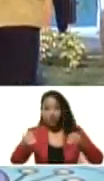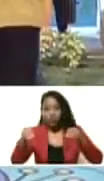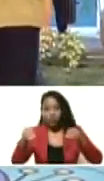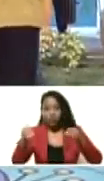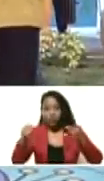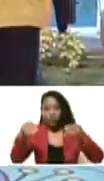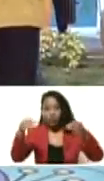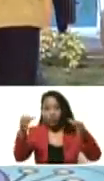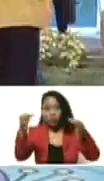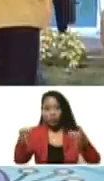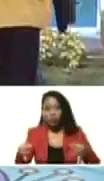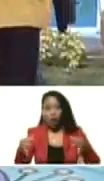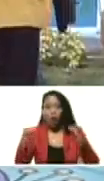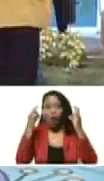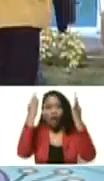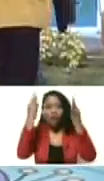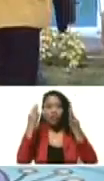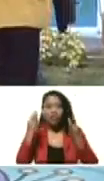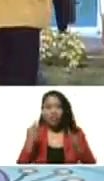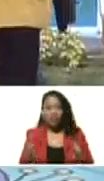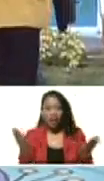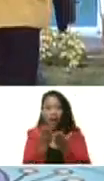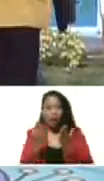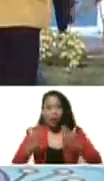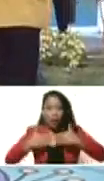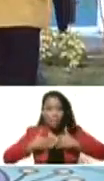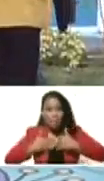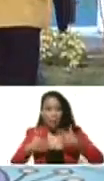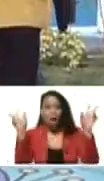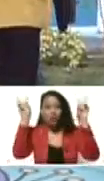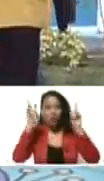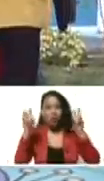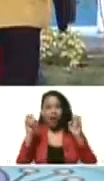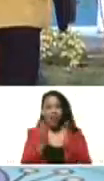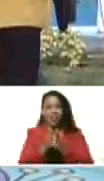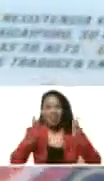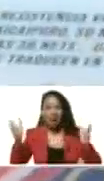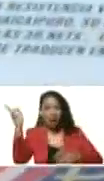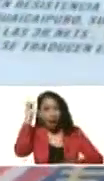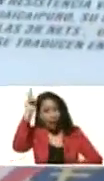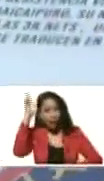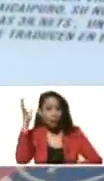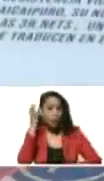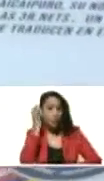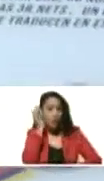inaugura oficialmente la unidad educativa Gran Cacica Urquía.